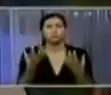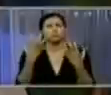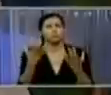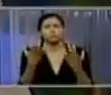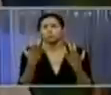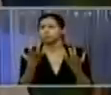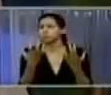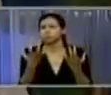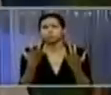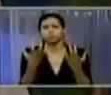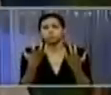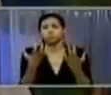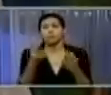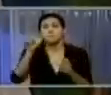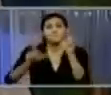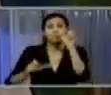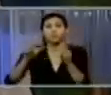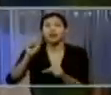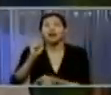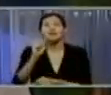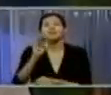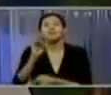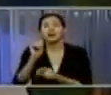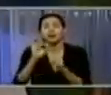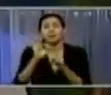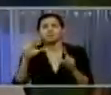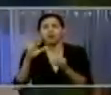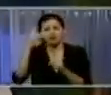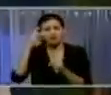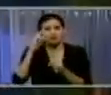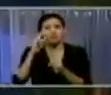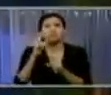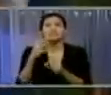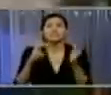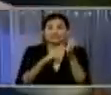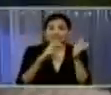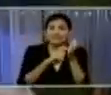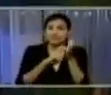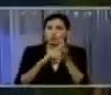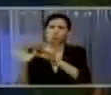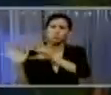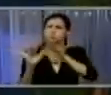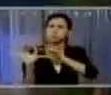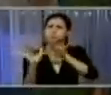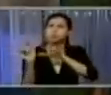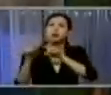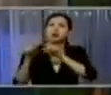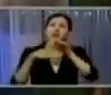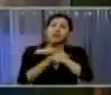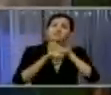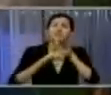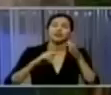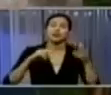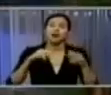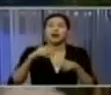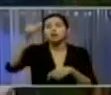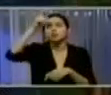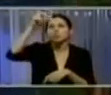Miles de afganos, iraquíes y sirios pasan a Turquía y de ahí a Europa a morir de